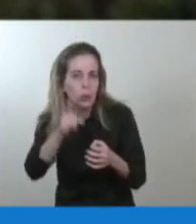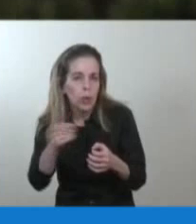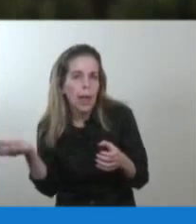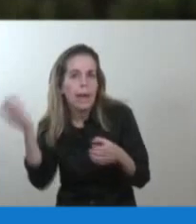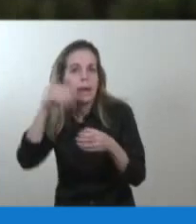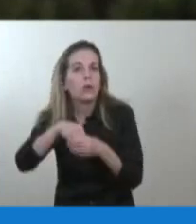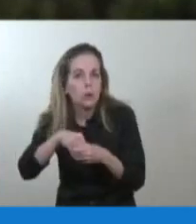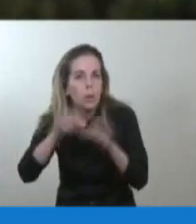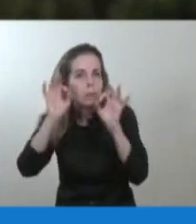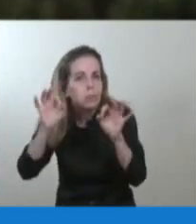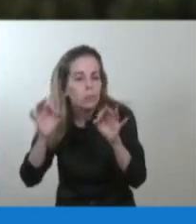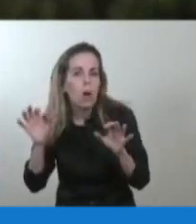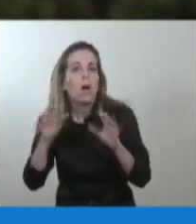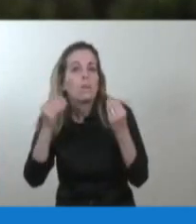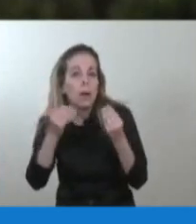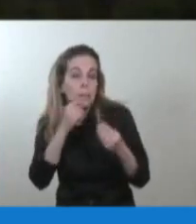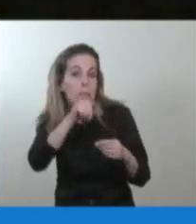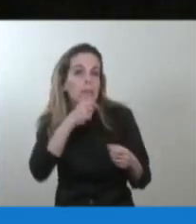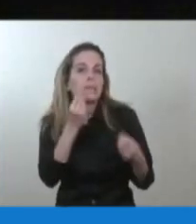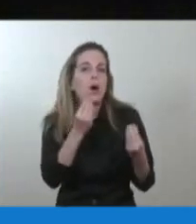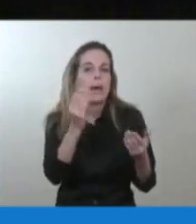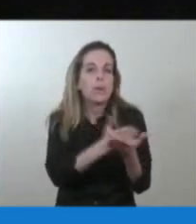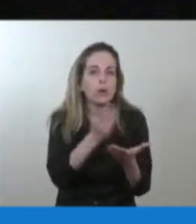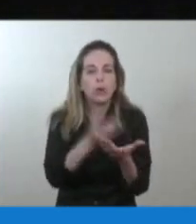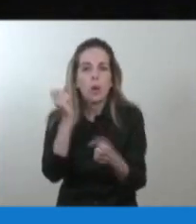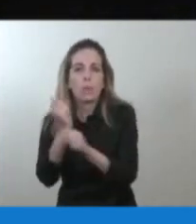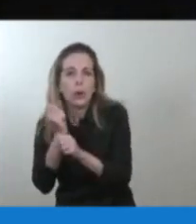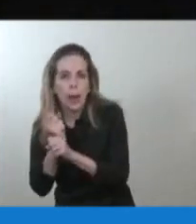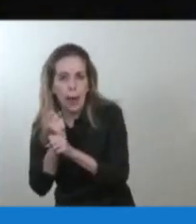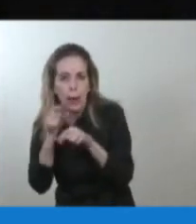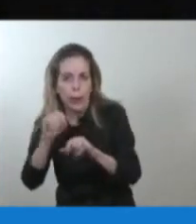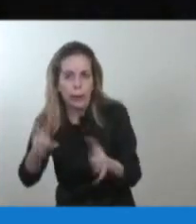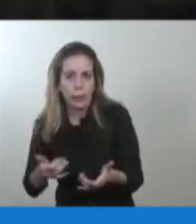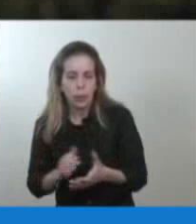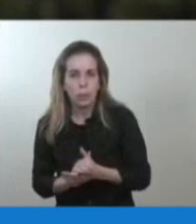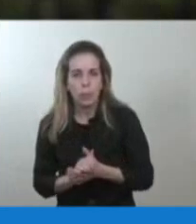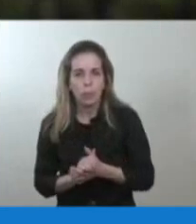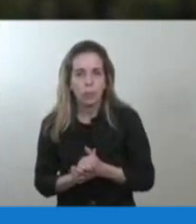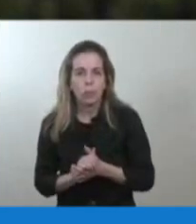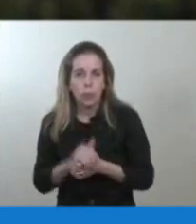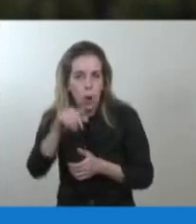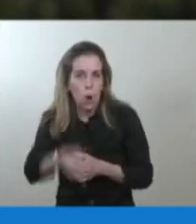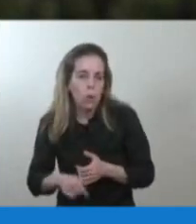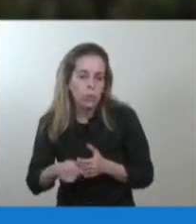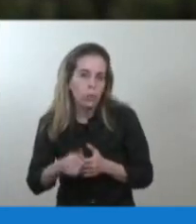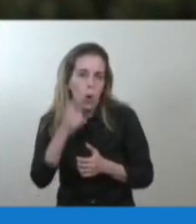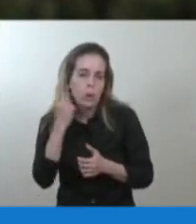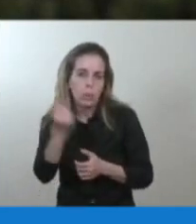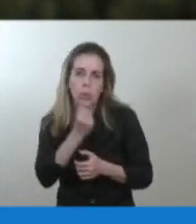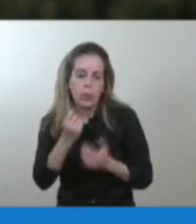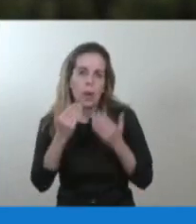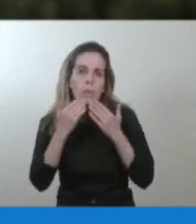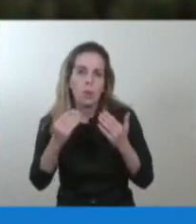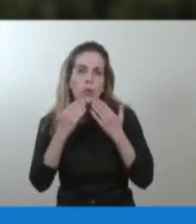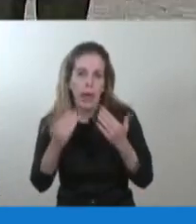a través de la producción y del un día un día muy importante muchísimas